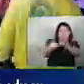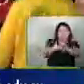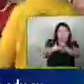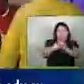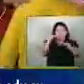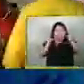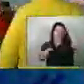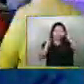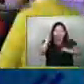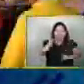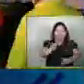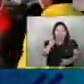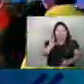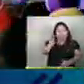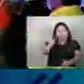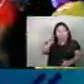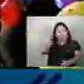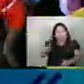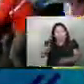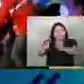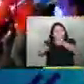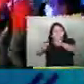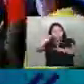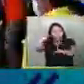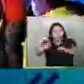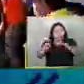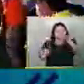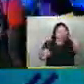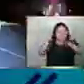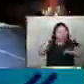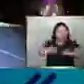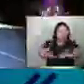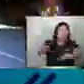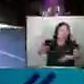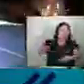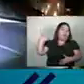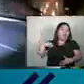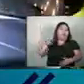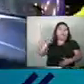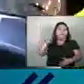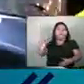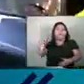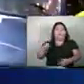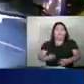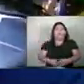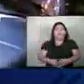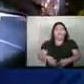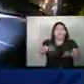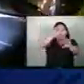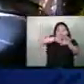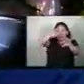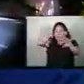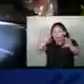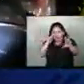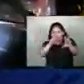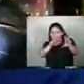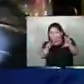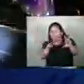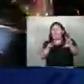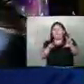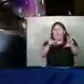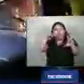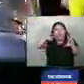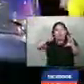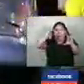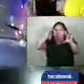reducción del 14.9 por ciento al compararlo con el mismo periodo de 2020. Las estadísticas reflejan una disminución